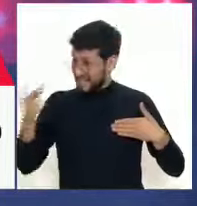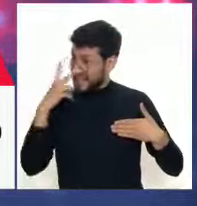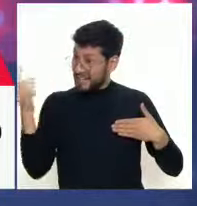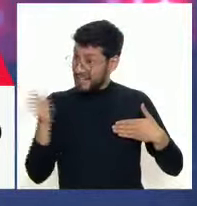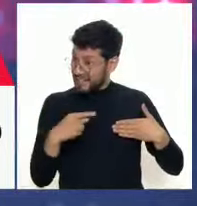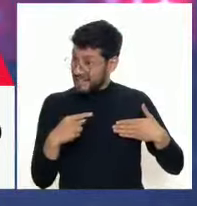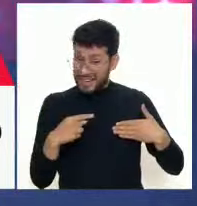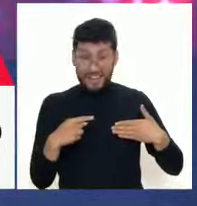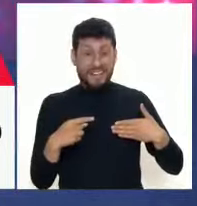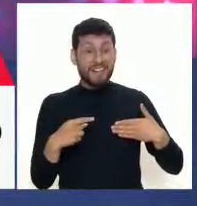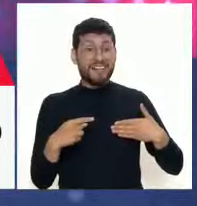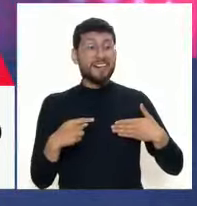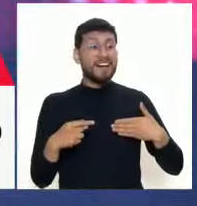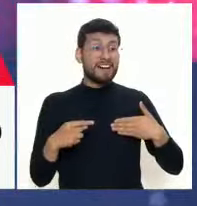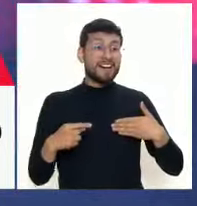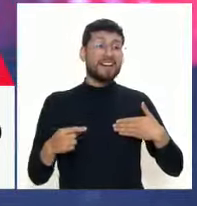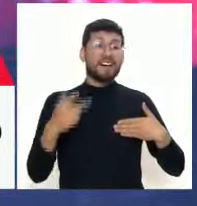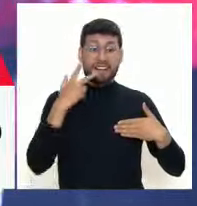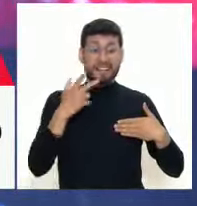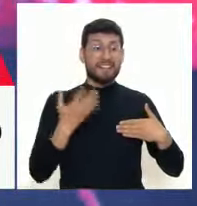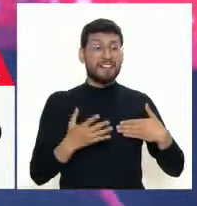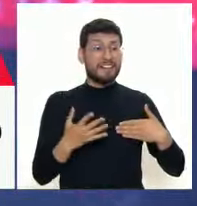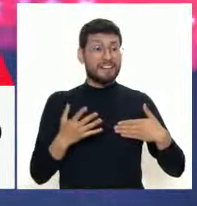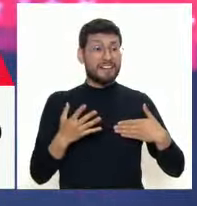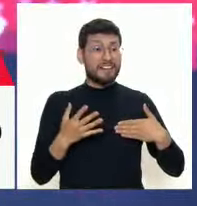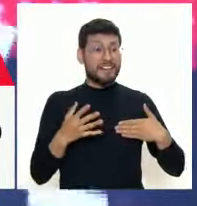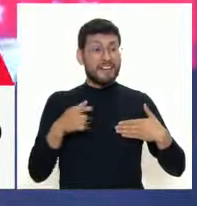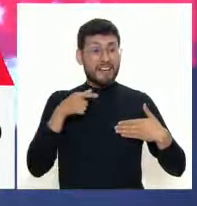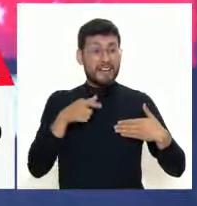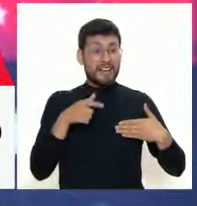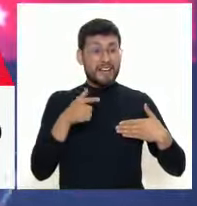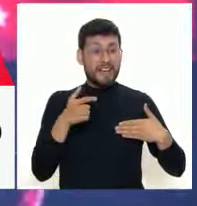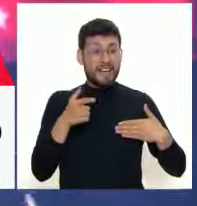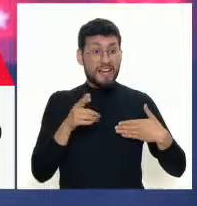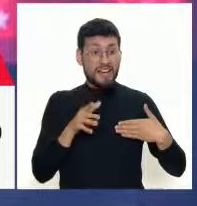ver? Al otro lado.